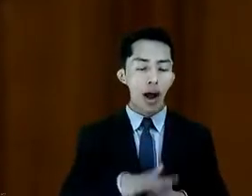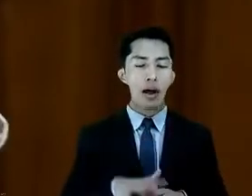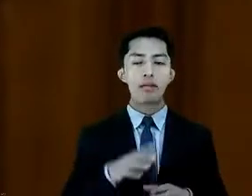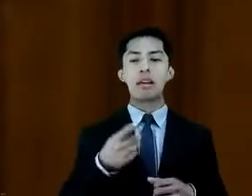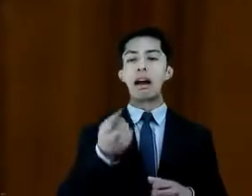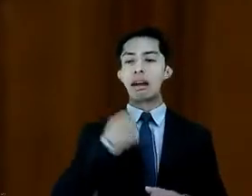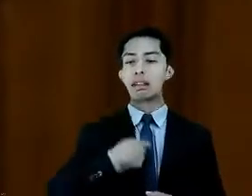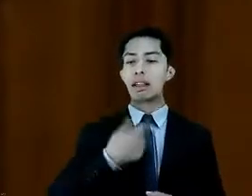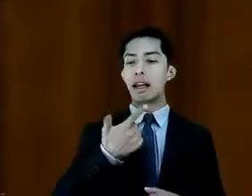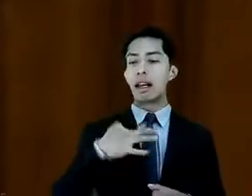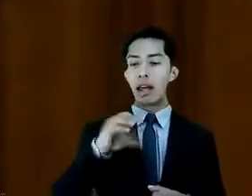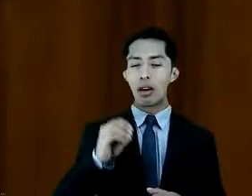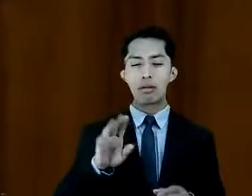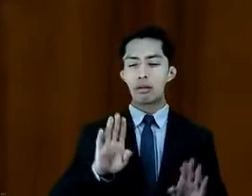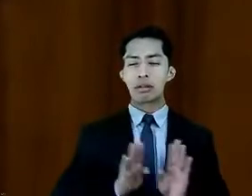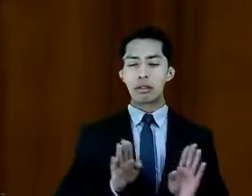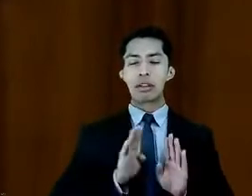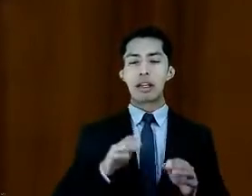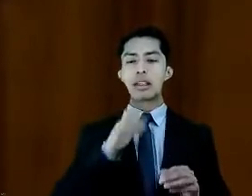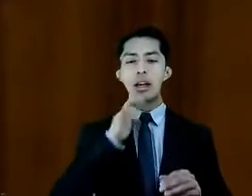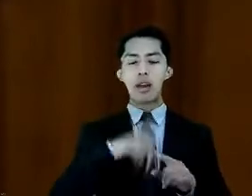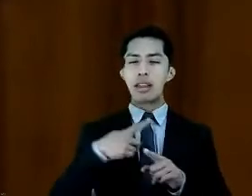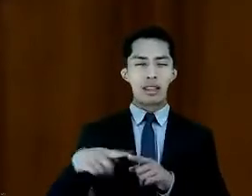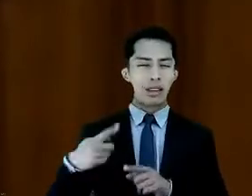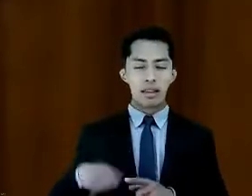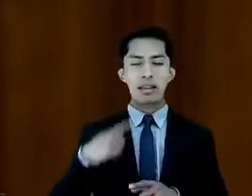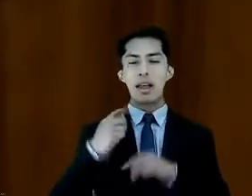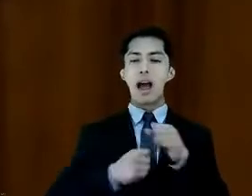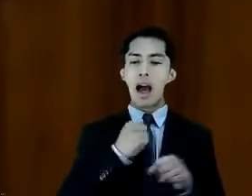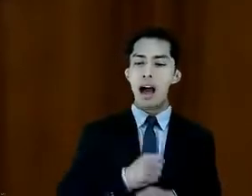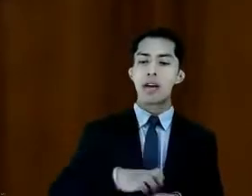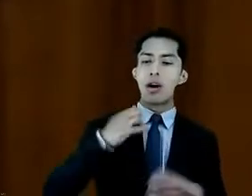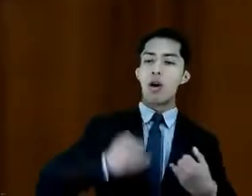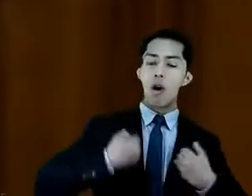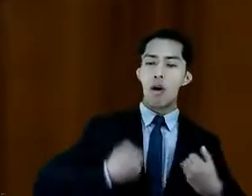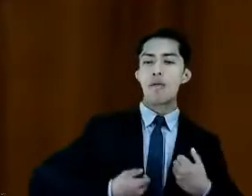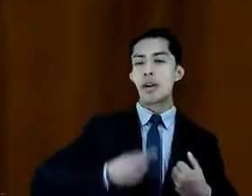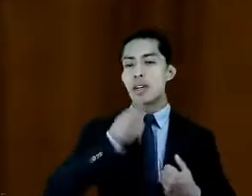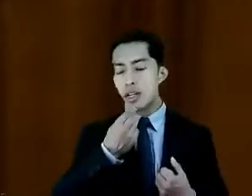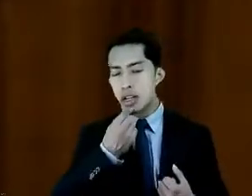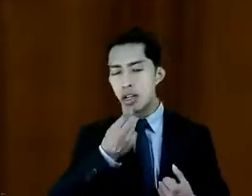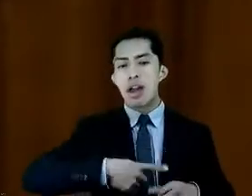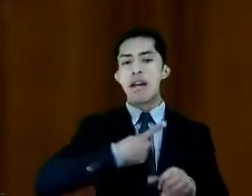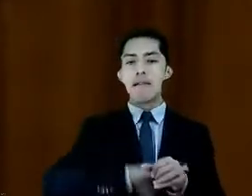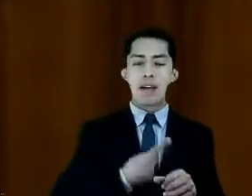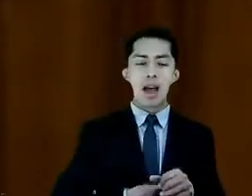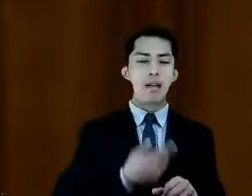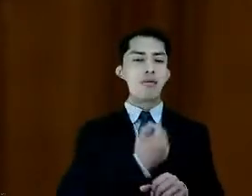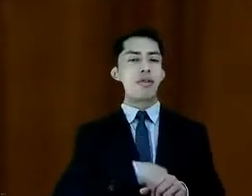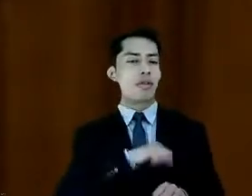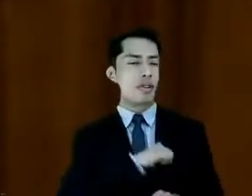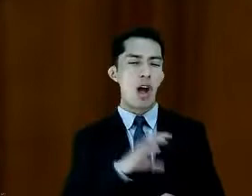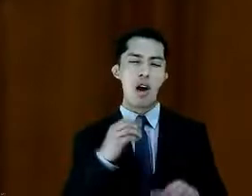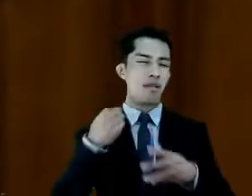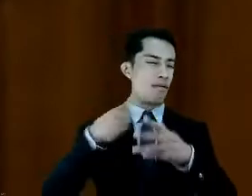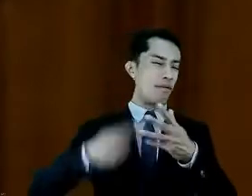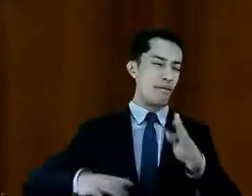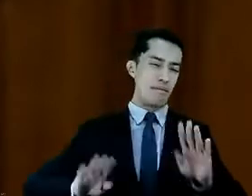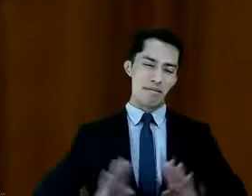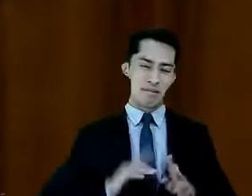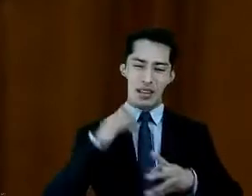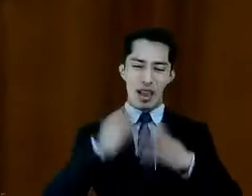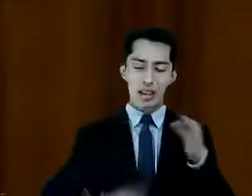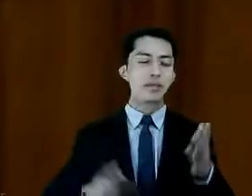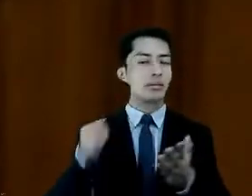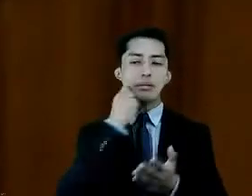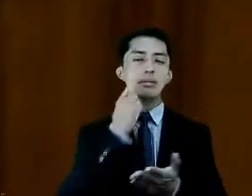género y características sexuales, edad, estado de salud o cualquier otra condición. Y